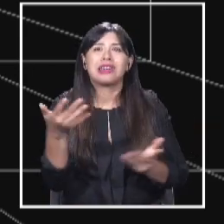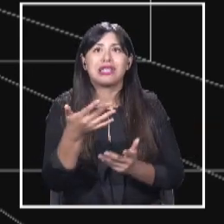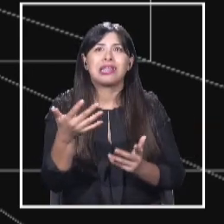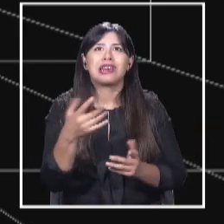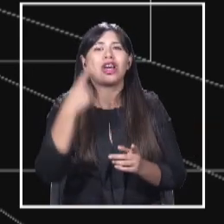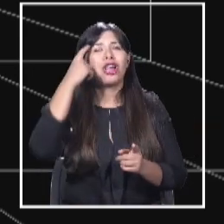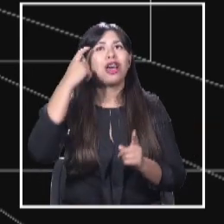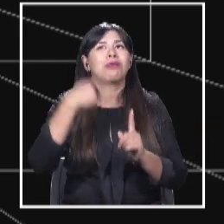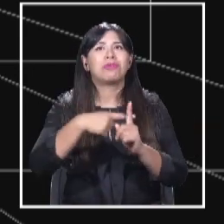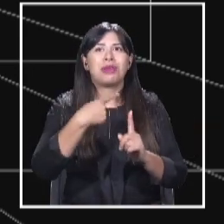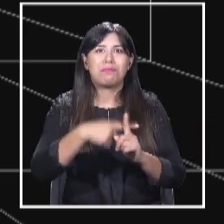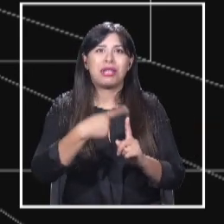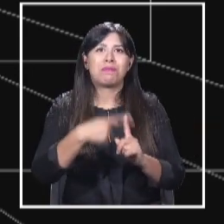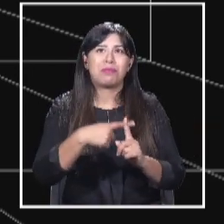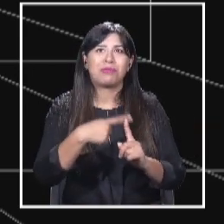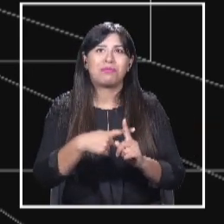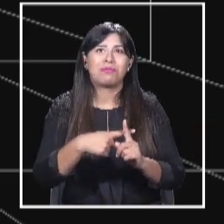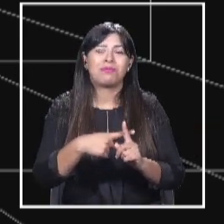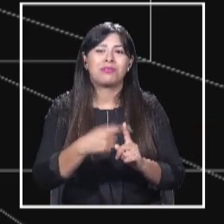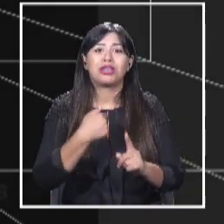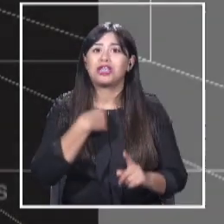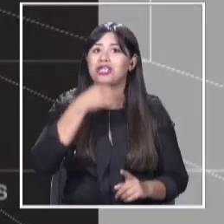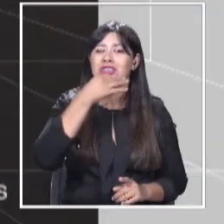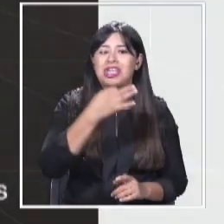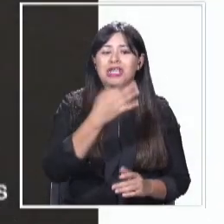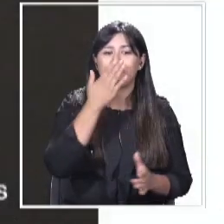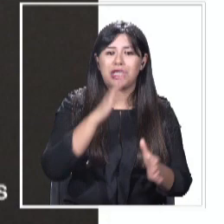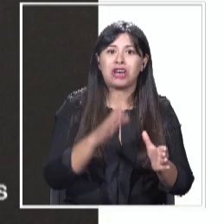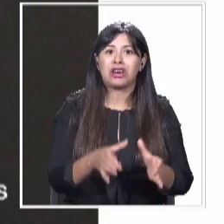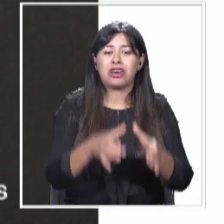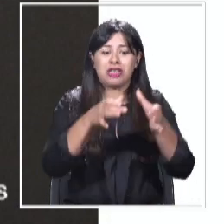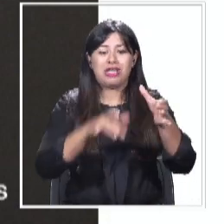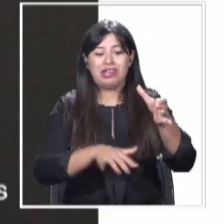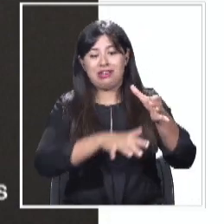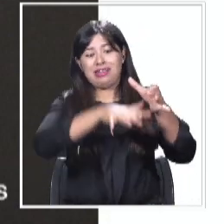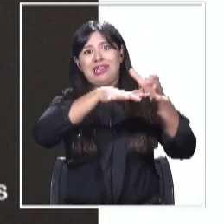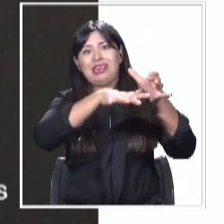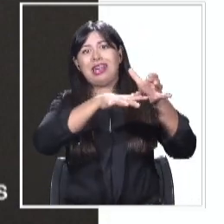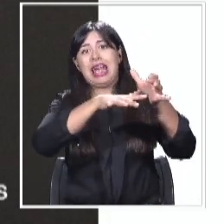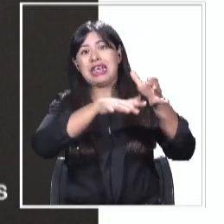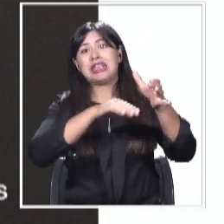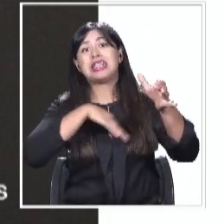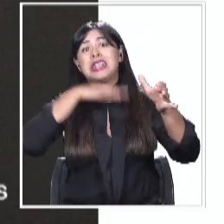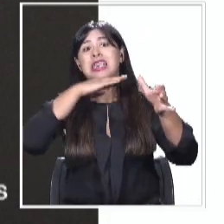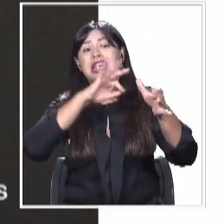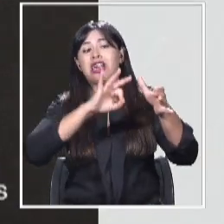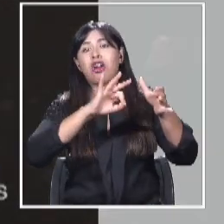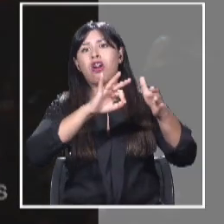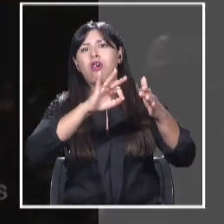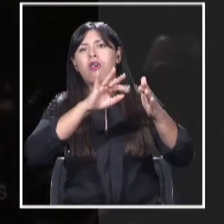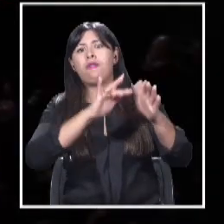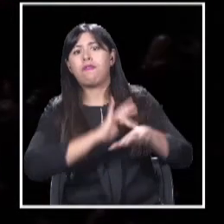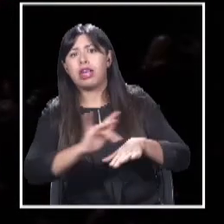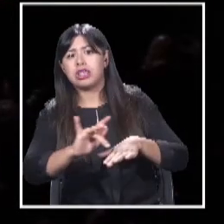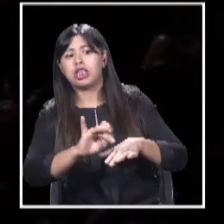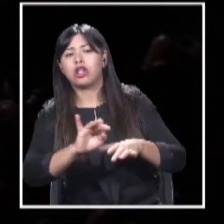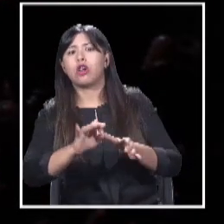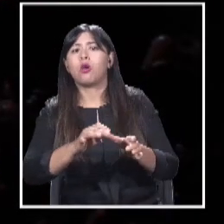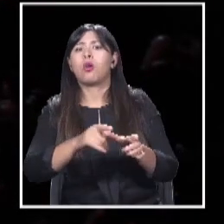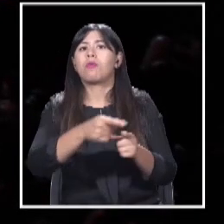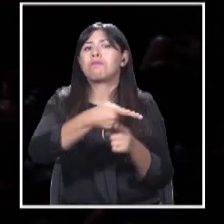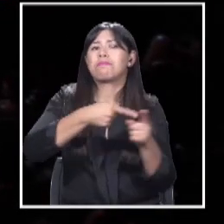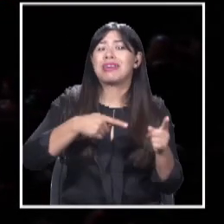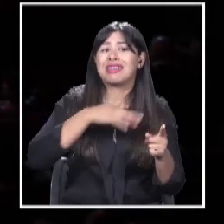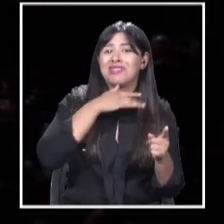del optimismo. Es decir, no digo ver la botella llena, pero tampoco vacía o quizá medio llena en el sentido de